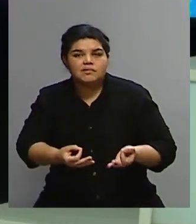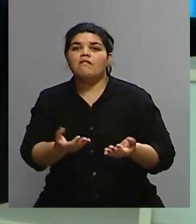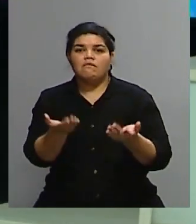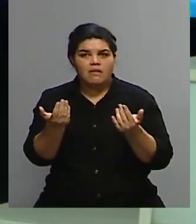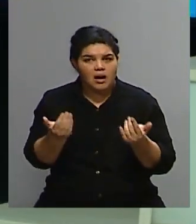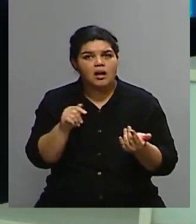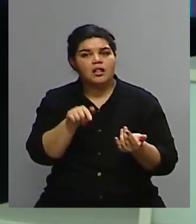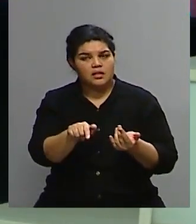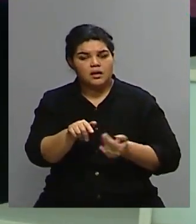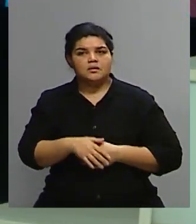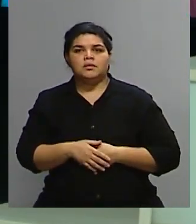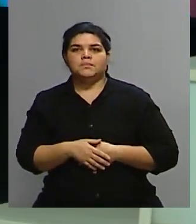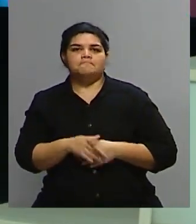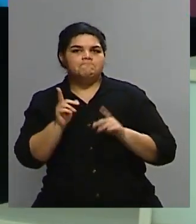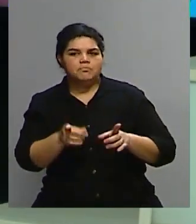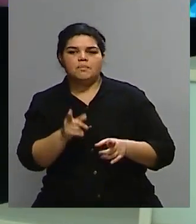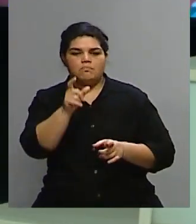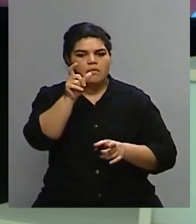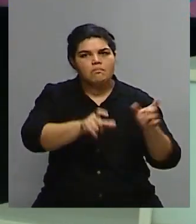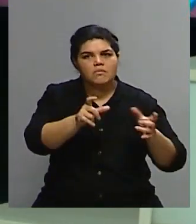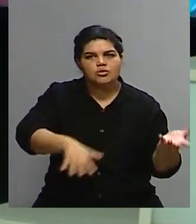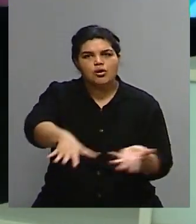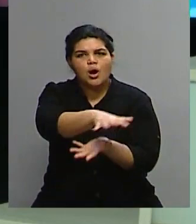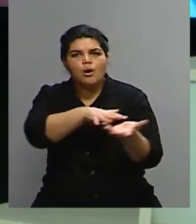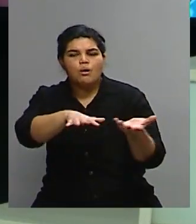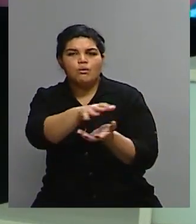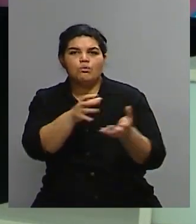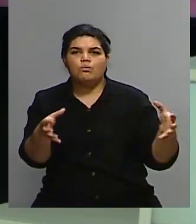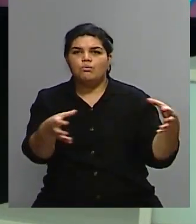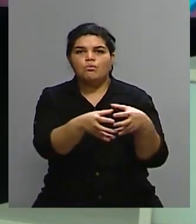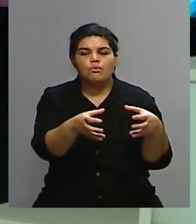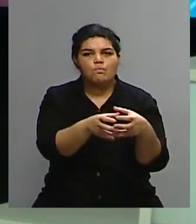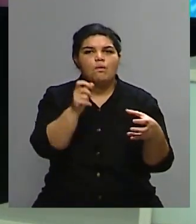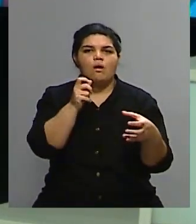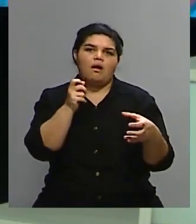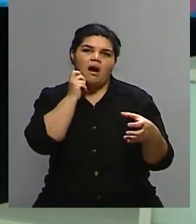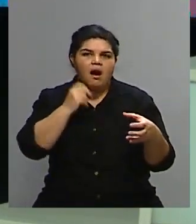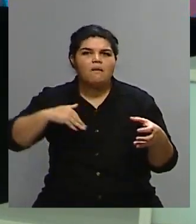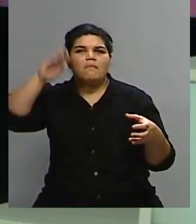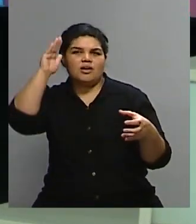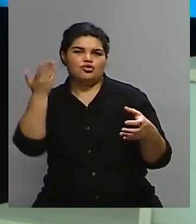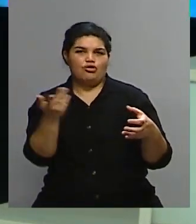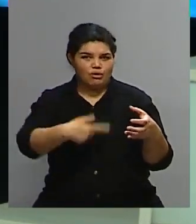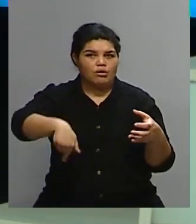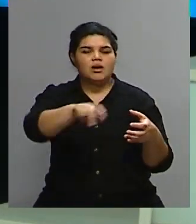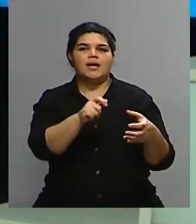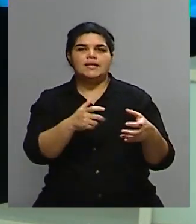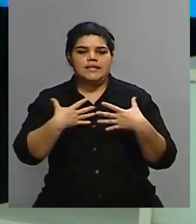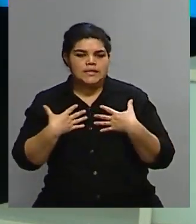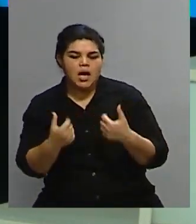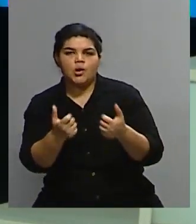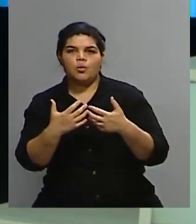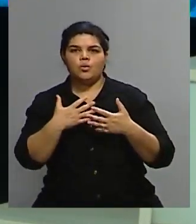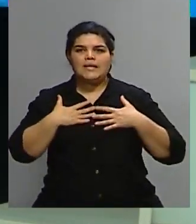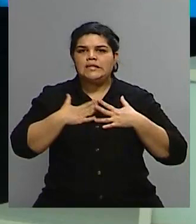este tema, hacerse cargo de las preocupaciones y de las cosas que se deben hacer cargo, en el caso de las personas mayores, salud, bienestar. Digo, y